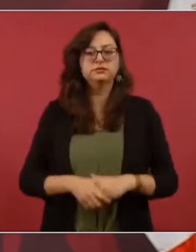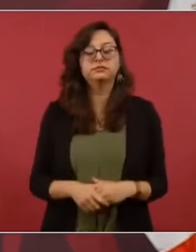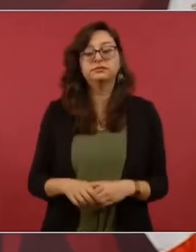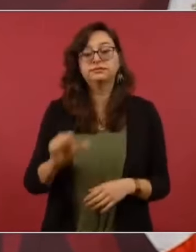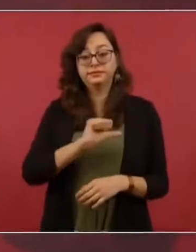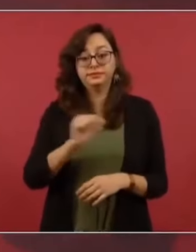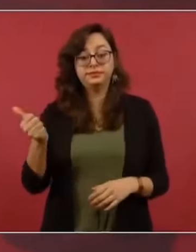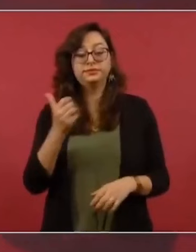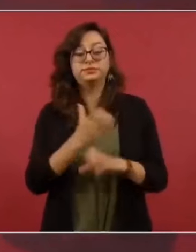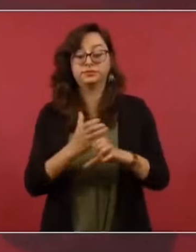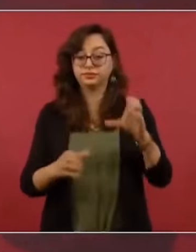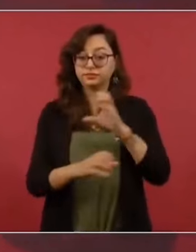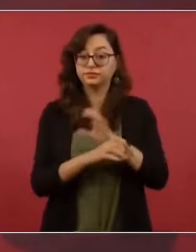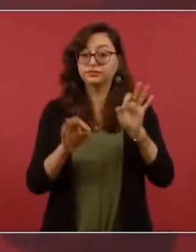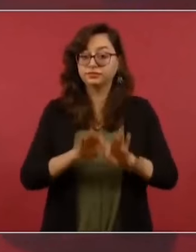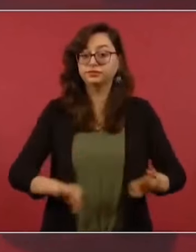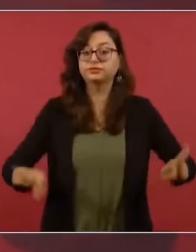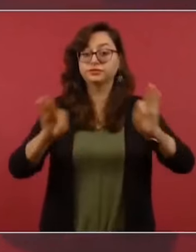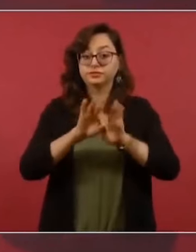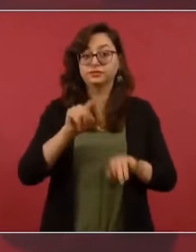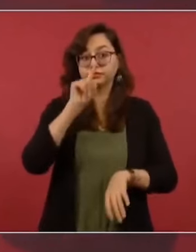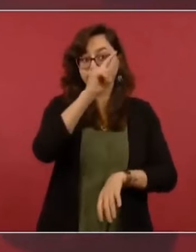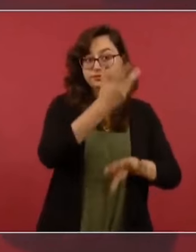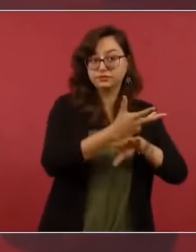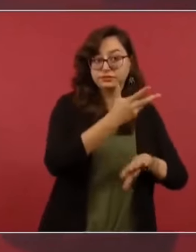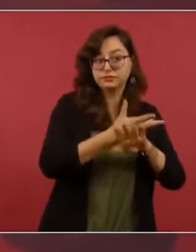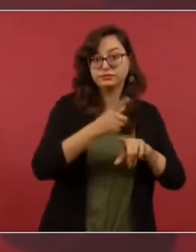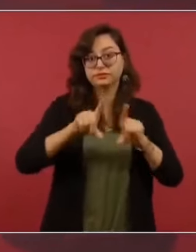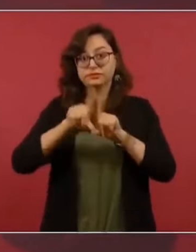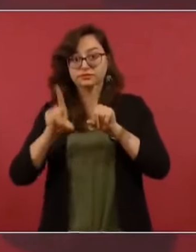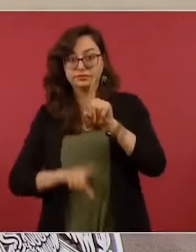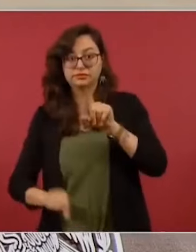que es bueno para México y es bueno también para Estados Unidos.